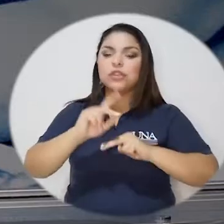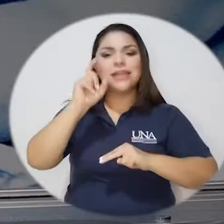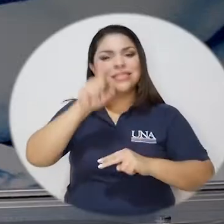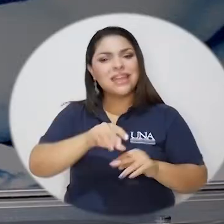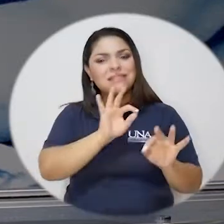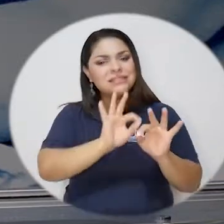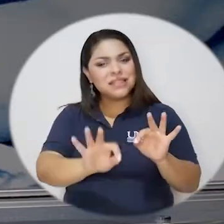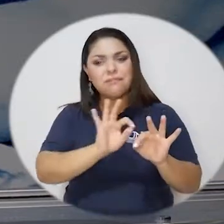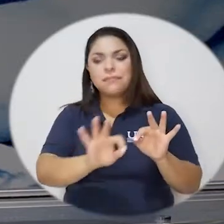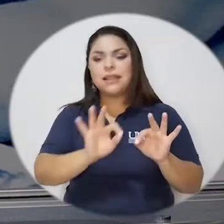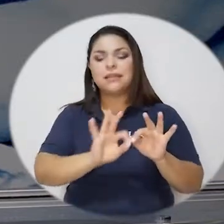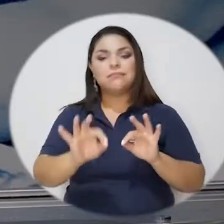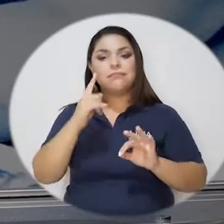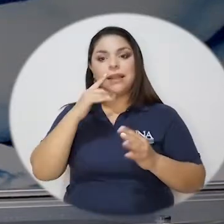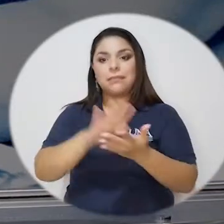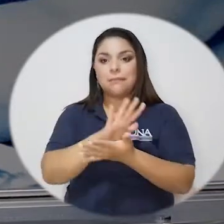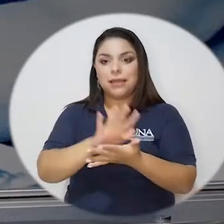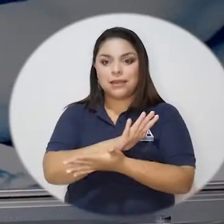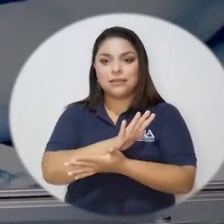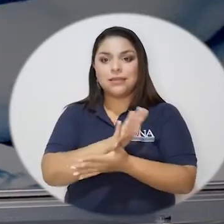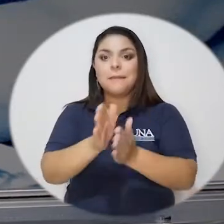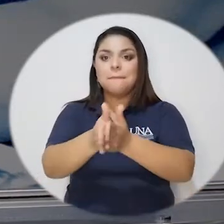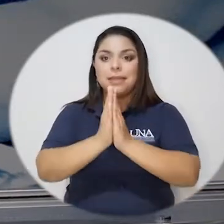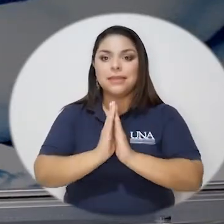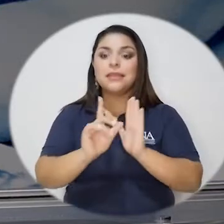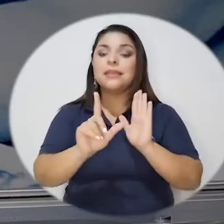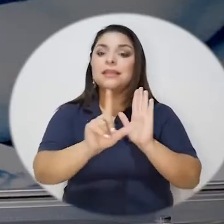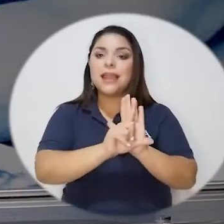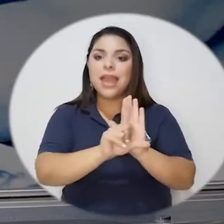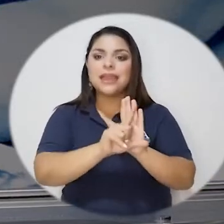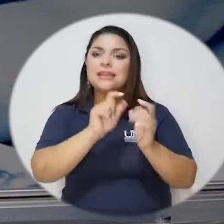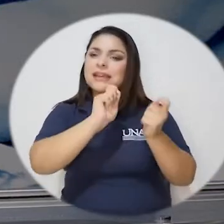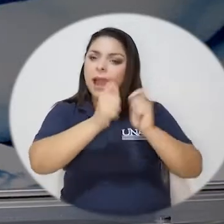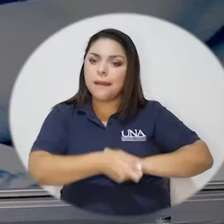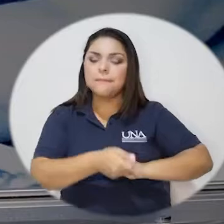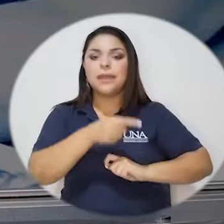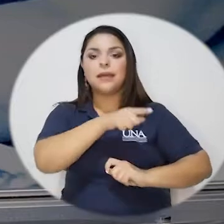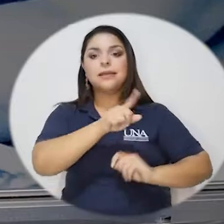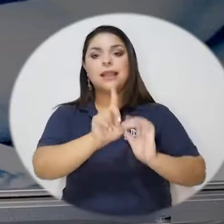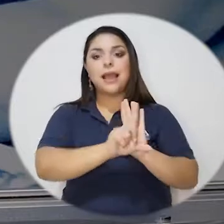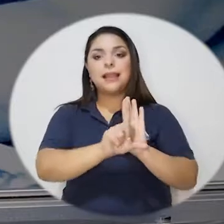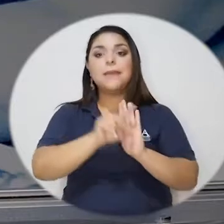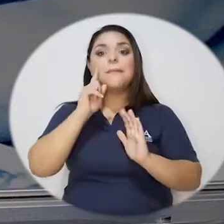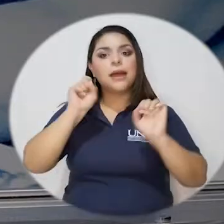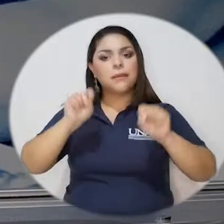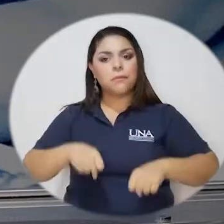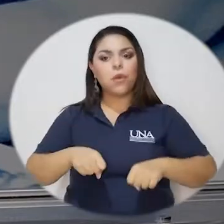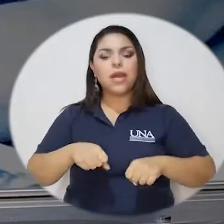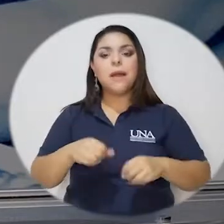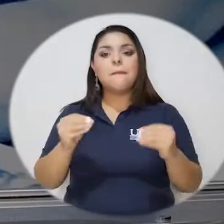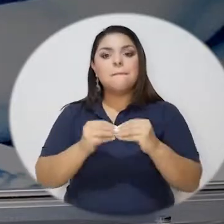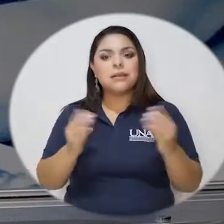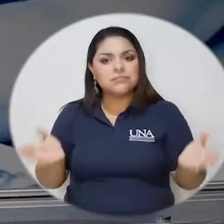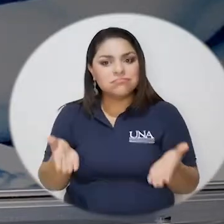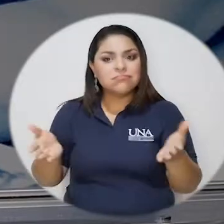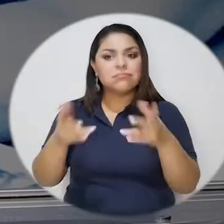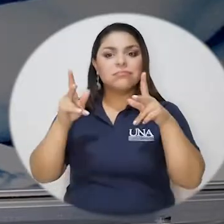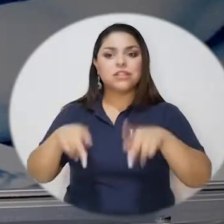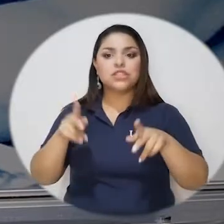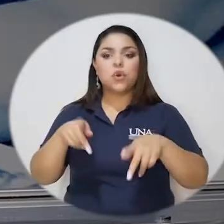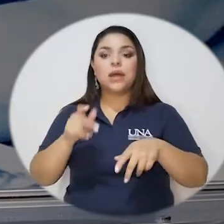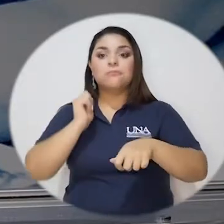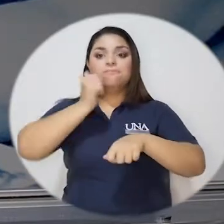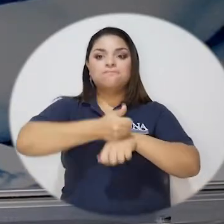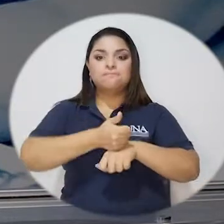Hay que simplificar toda esa cuestión de trámites. Hay que simplificar la legislación para que se pueda